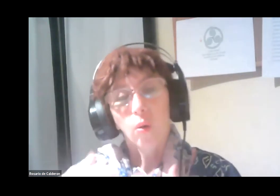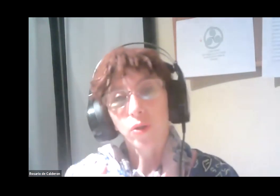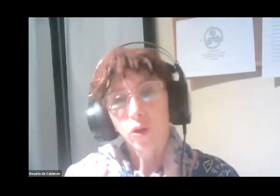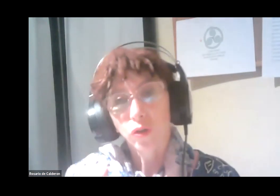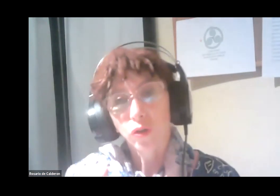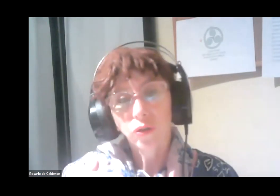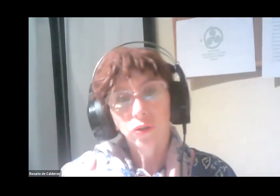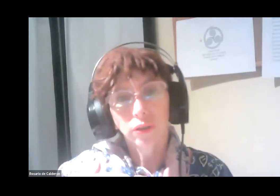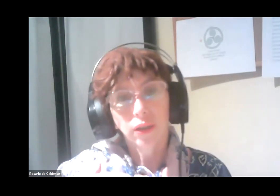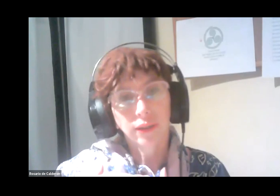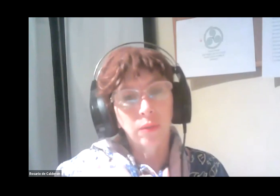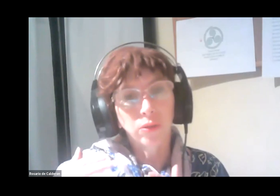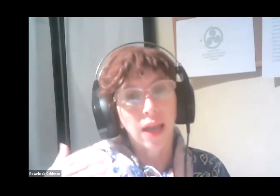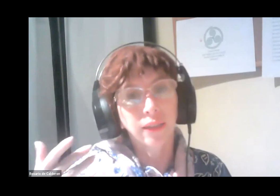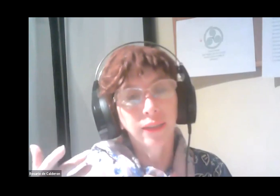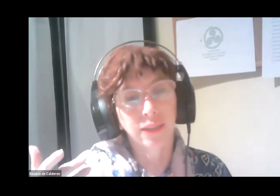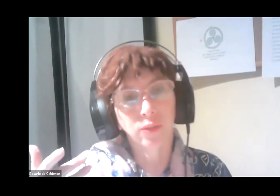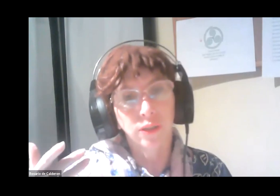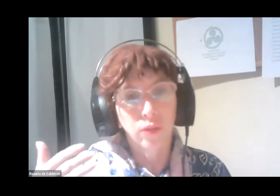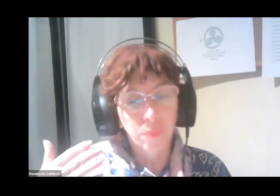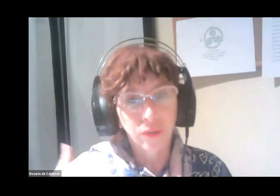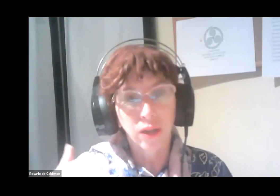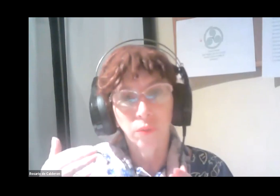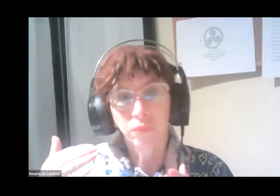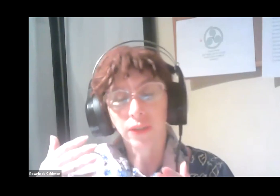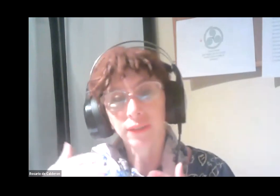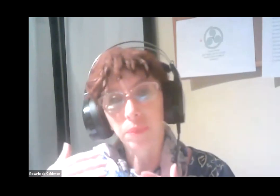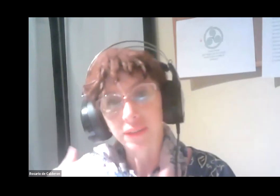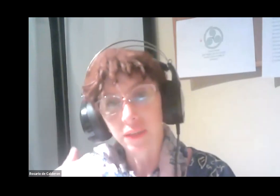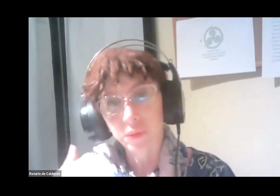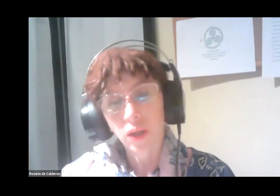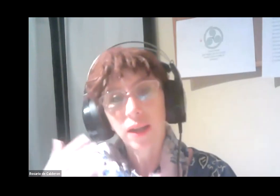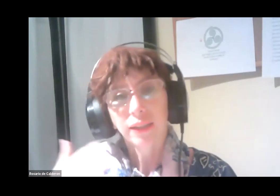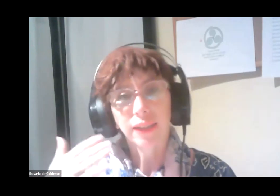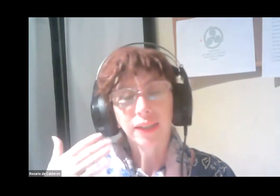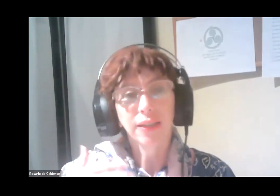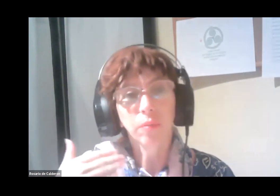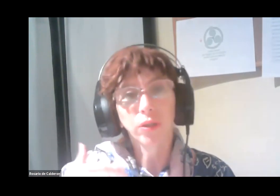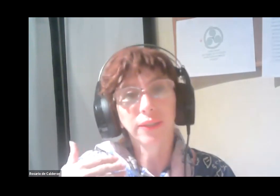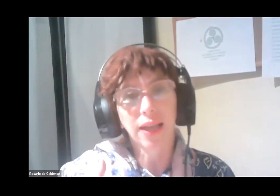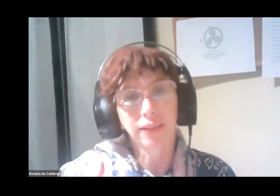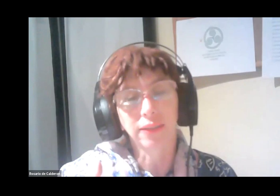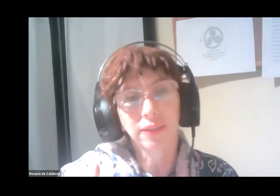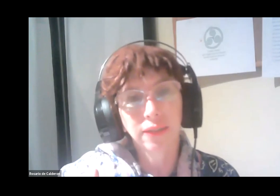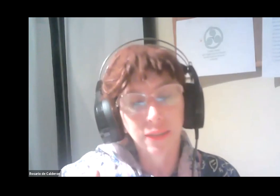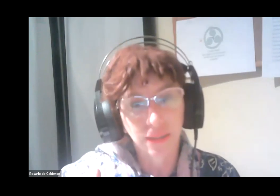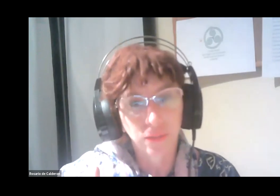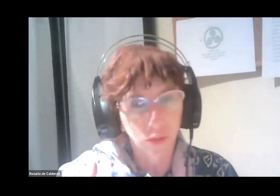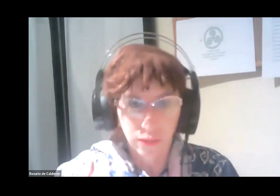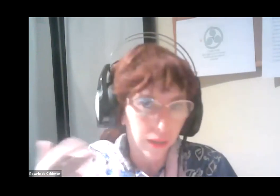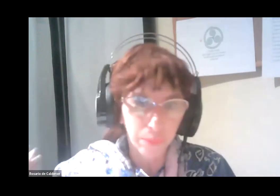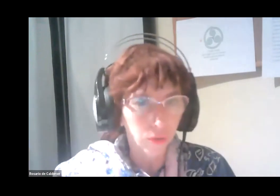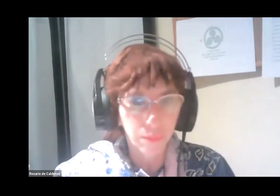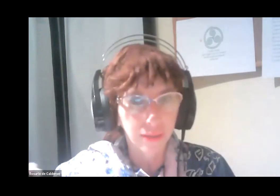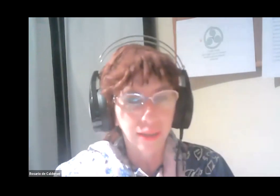cuando nosotros tenemos que dar indicaciones a una persona con discapacidad visual tienen que ser muy exactas y estas indicaciones